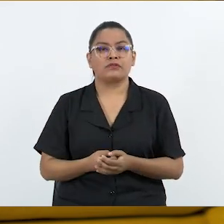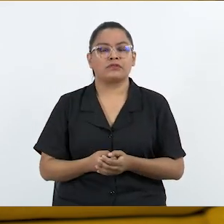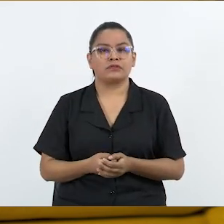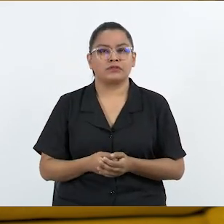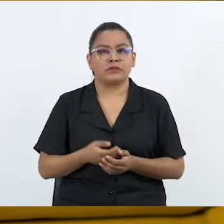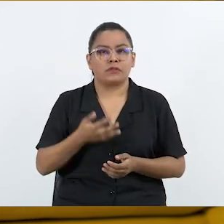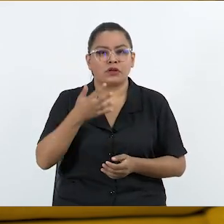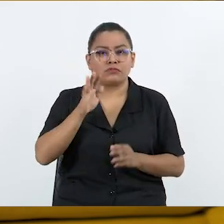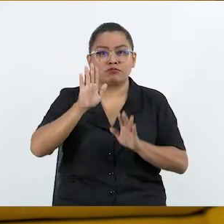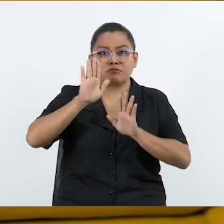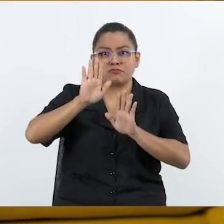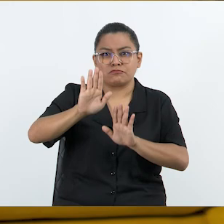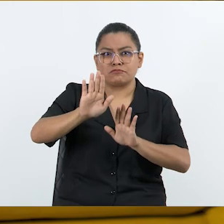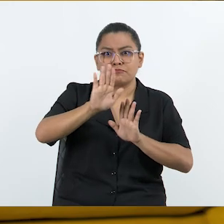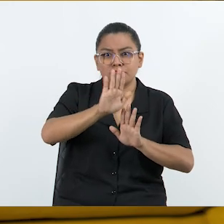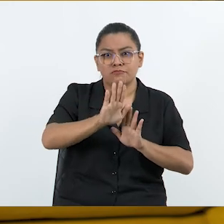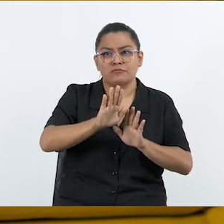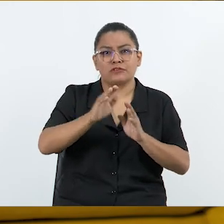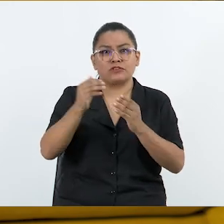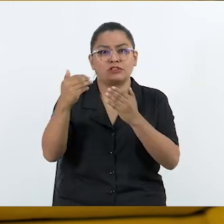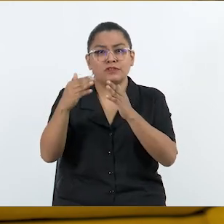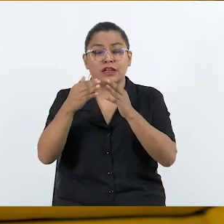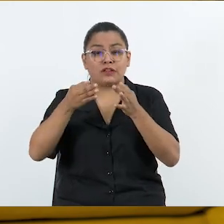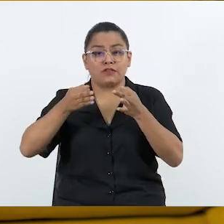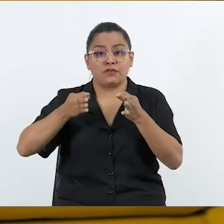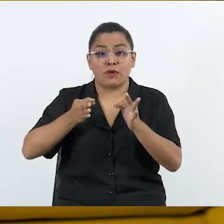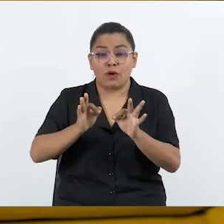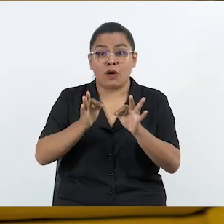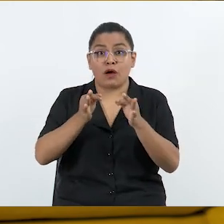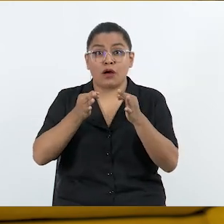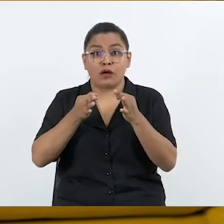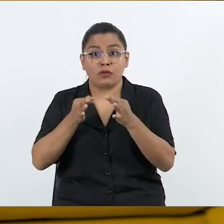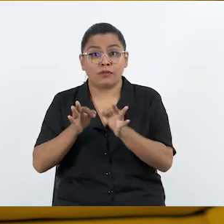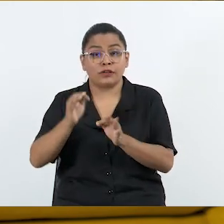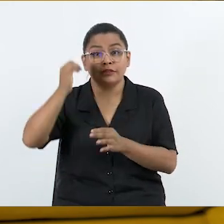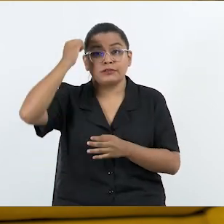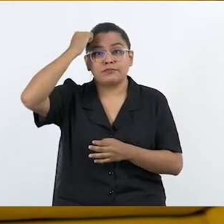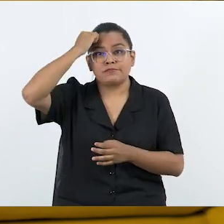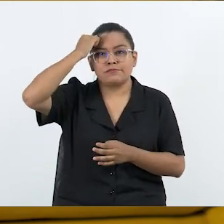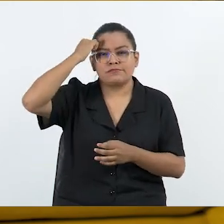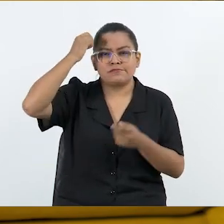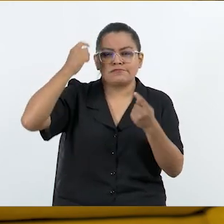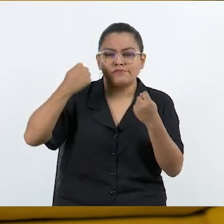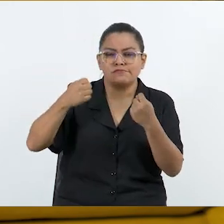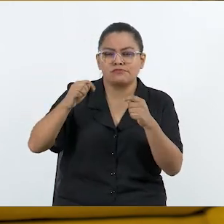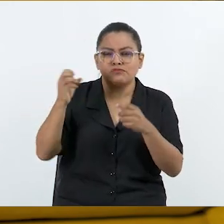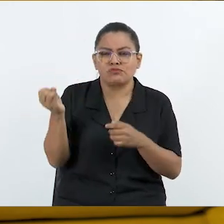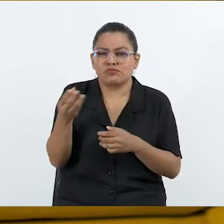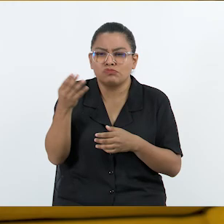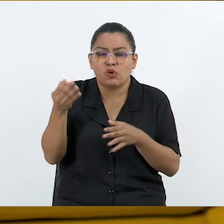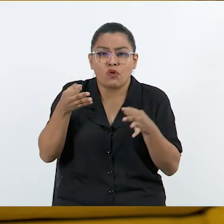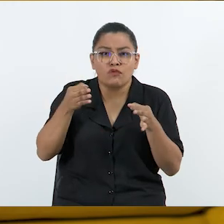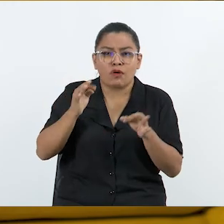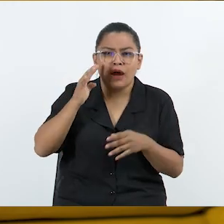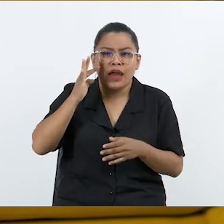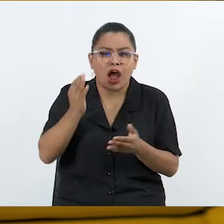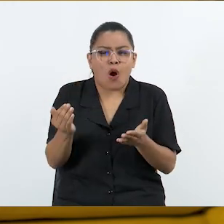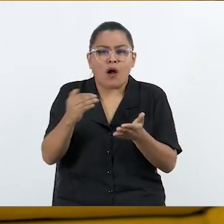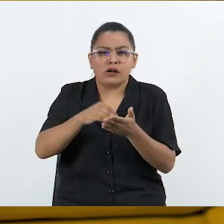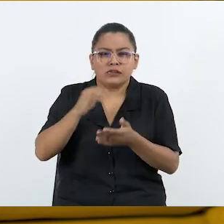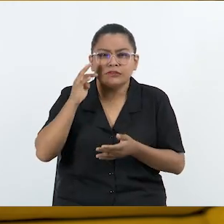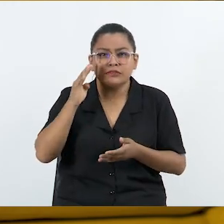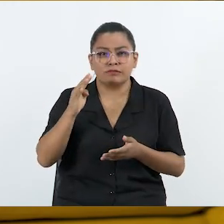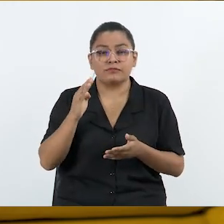diversidad, respetar los diferentes ritmos de aprendizaje, probar modelos nuevos, crear y volver a